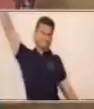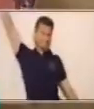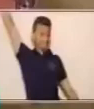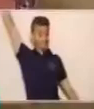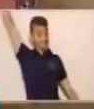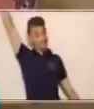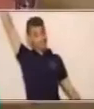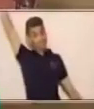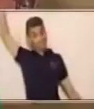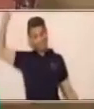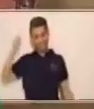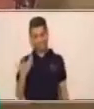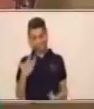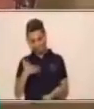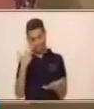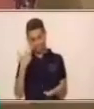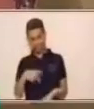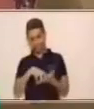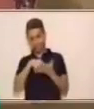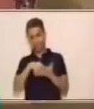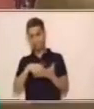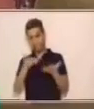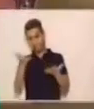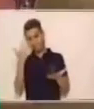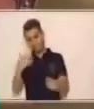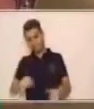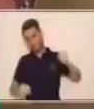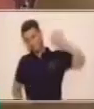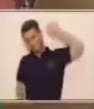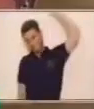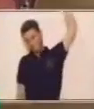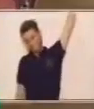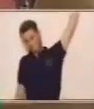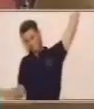de pie. ¿Ya estás de pie? Excelente. Estirémonos un poquito.